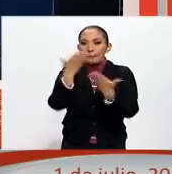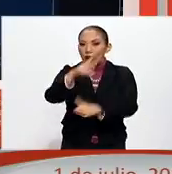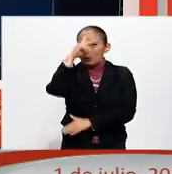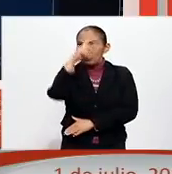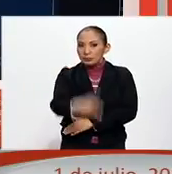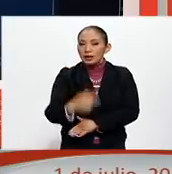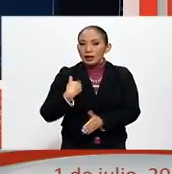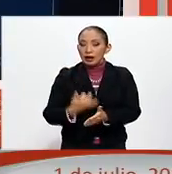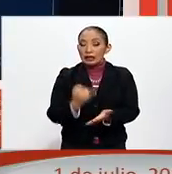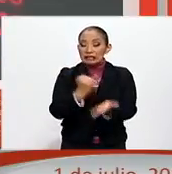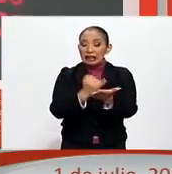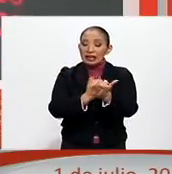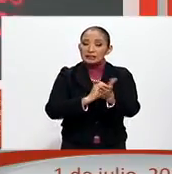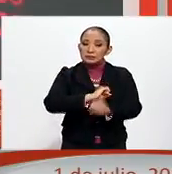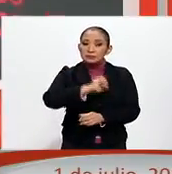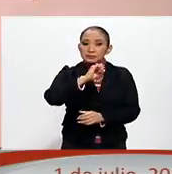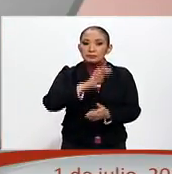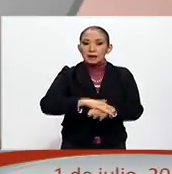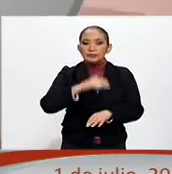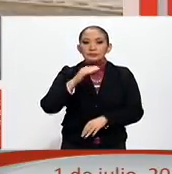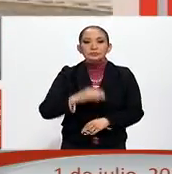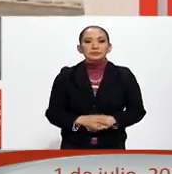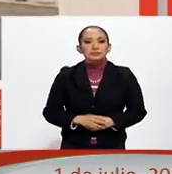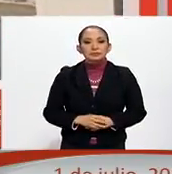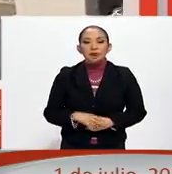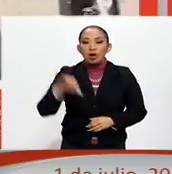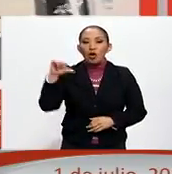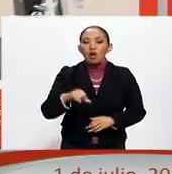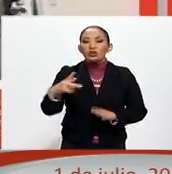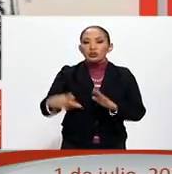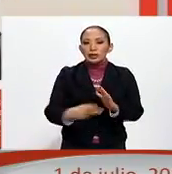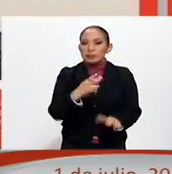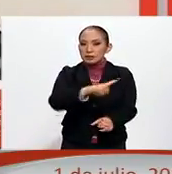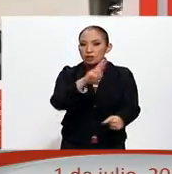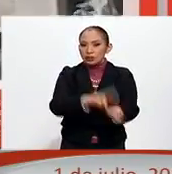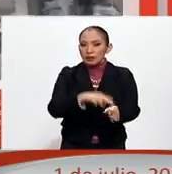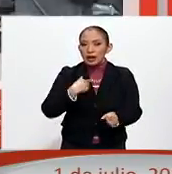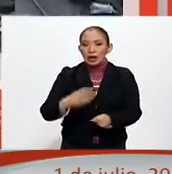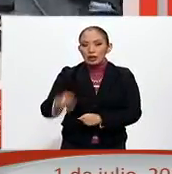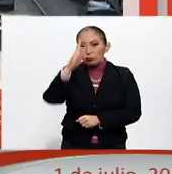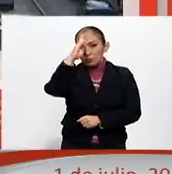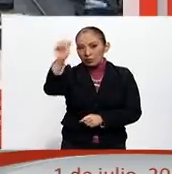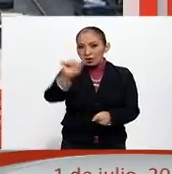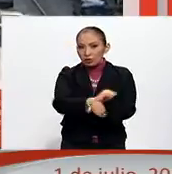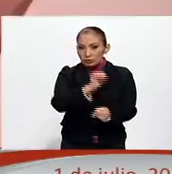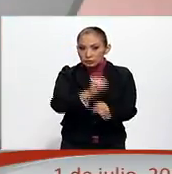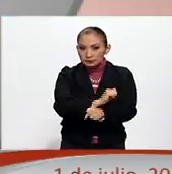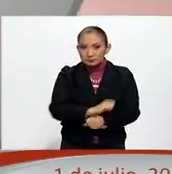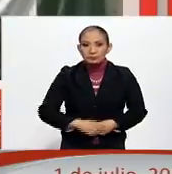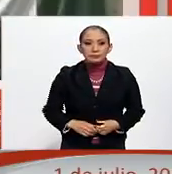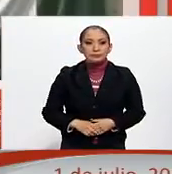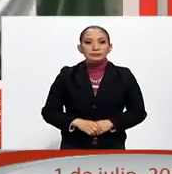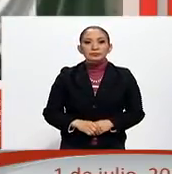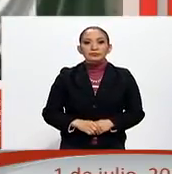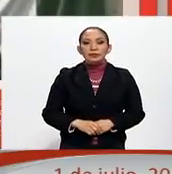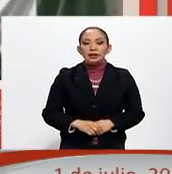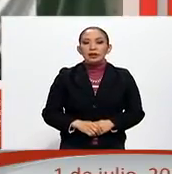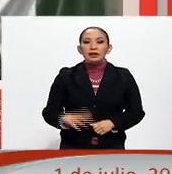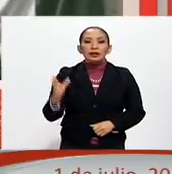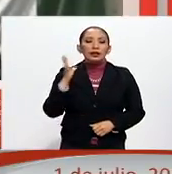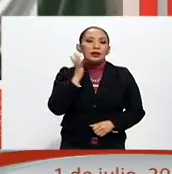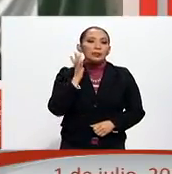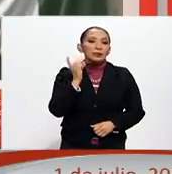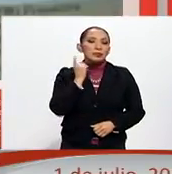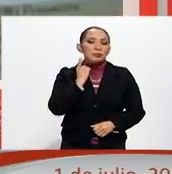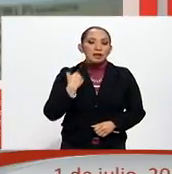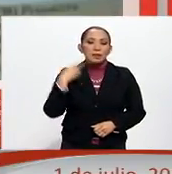de México sube las tasas de interés. Hoy regresa a la normalidad el programa Hoy No Circula. El Congreso de